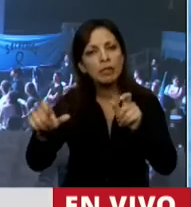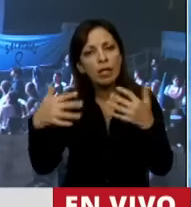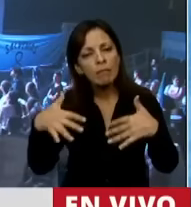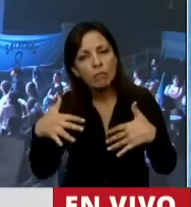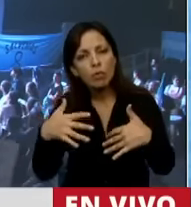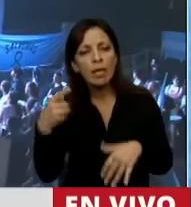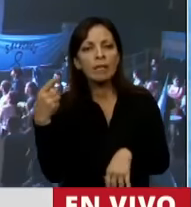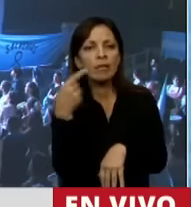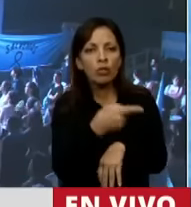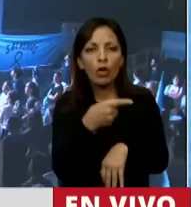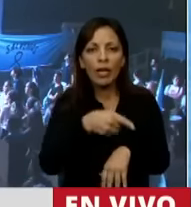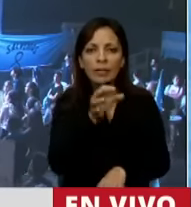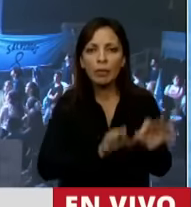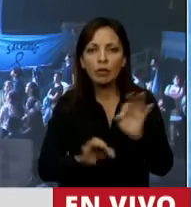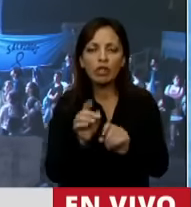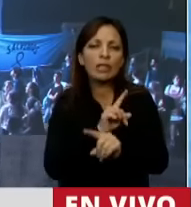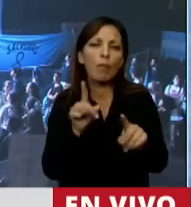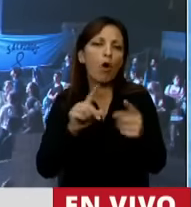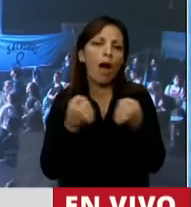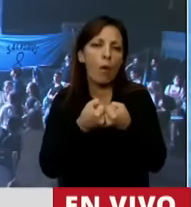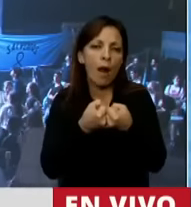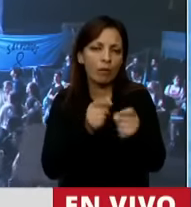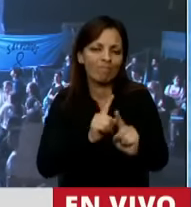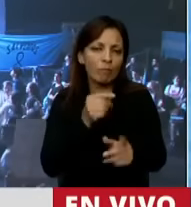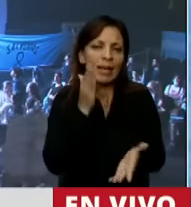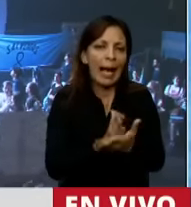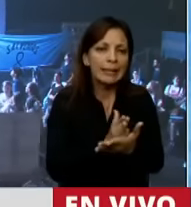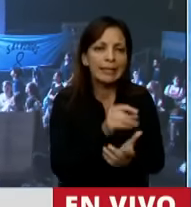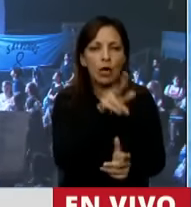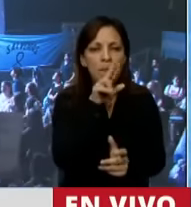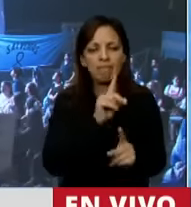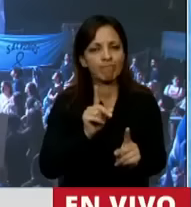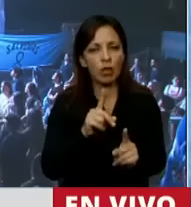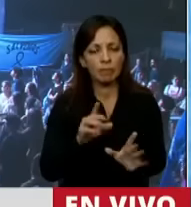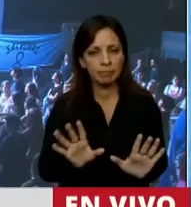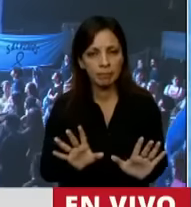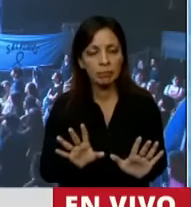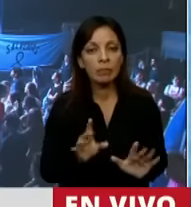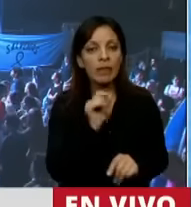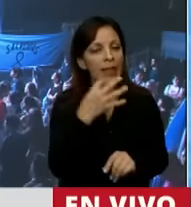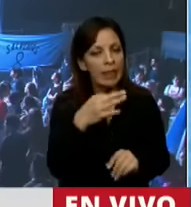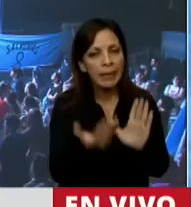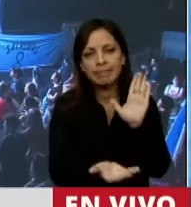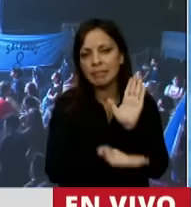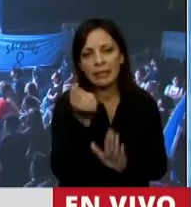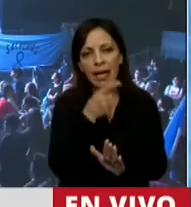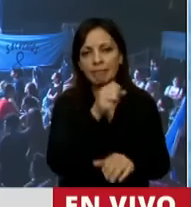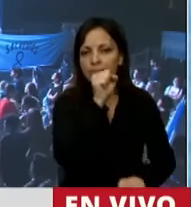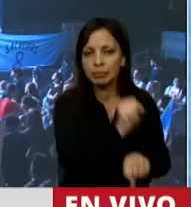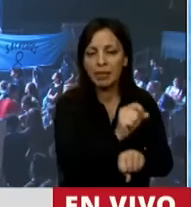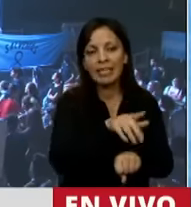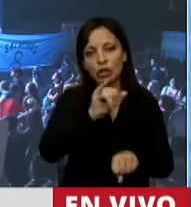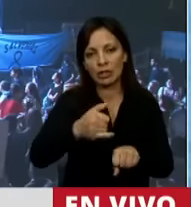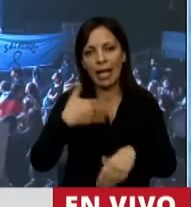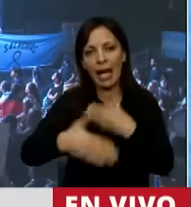proyecto, no obstante ello, tampoco están de acuerdo en imponer una pena de prisión. La despenalización es un indudable